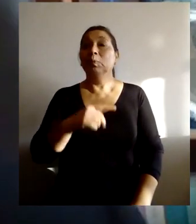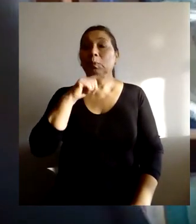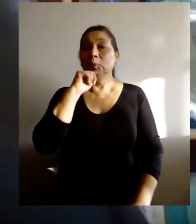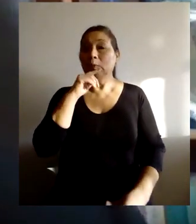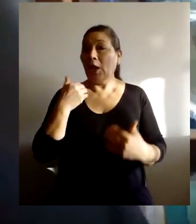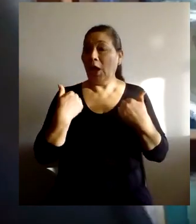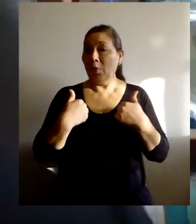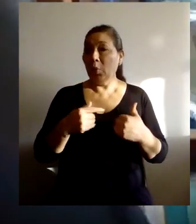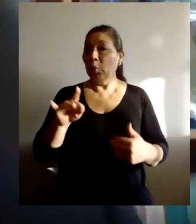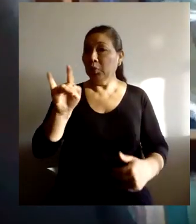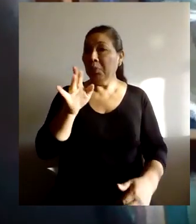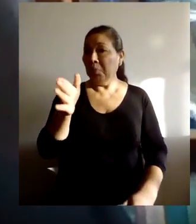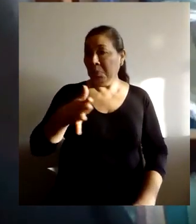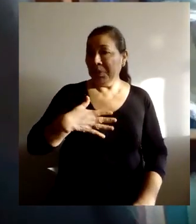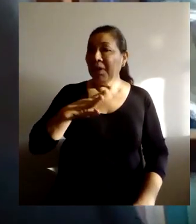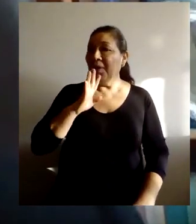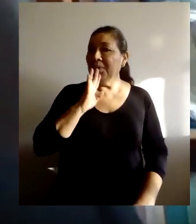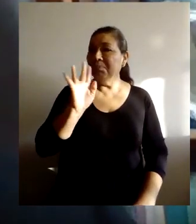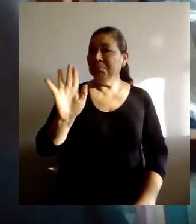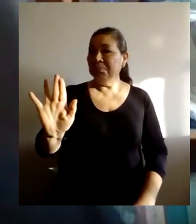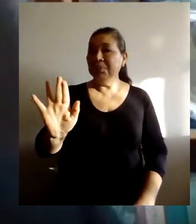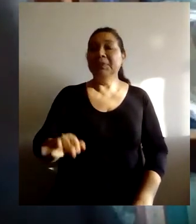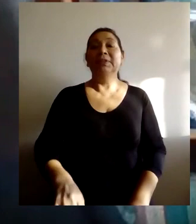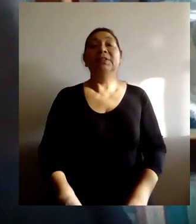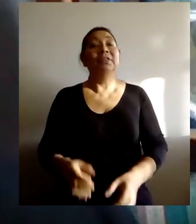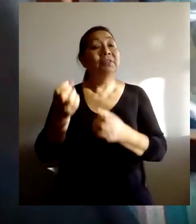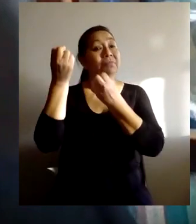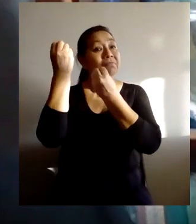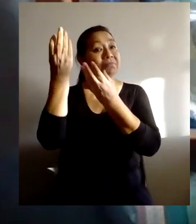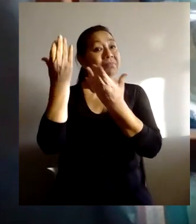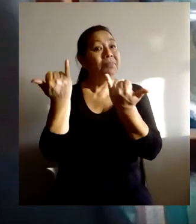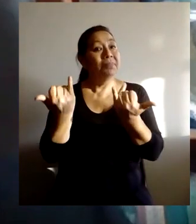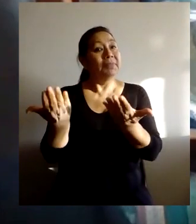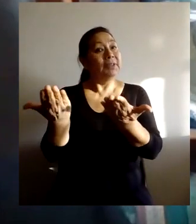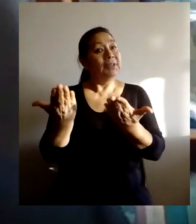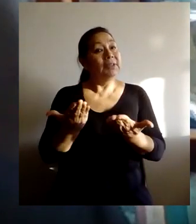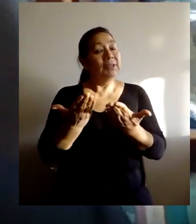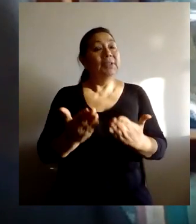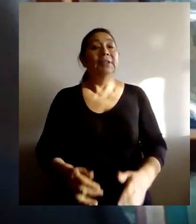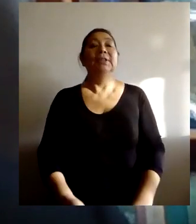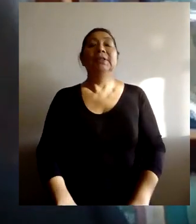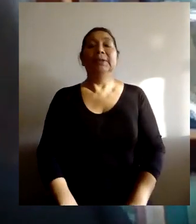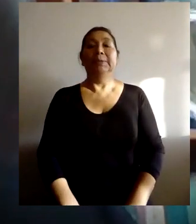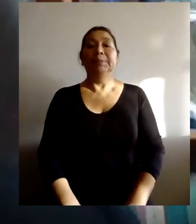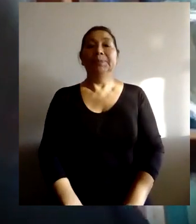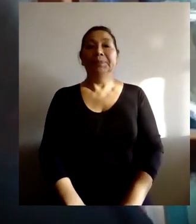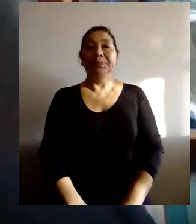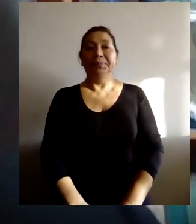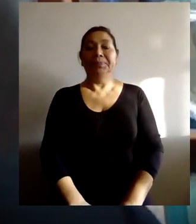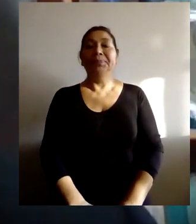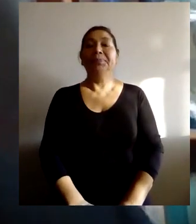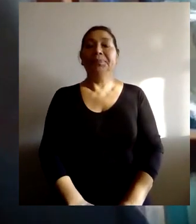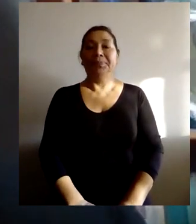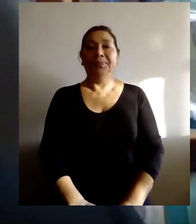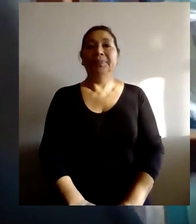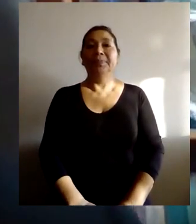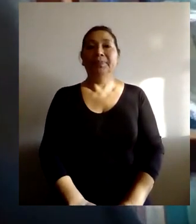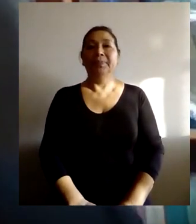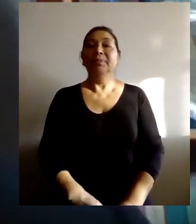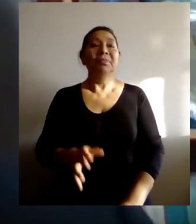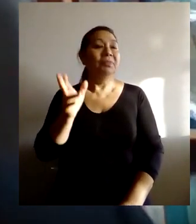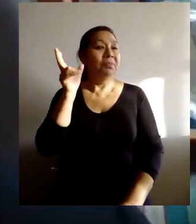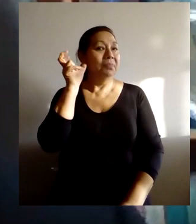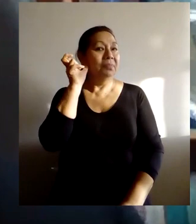Señorita abogada, tiene usted la palabra para hacer el informe ante esta sala sobre la causa que está usted